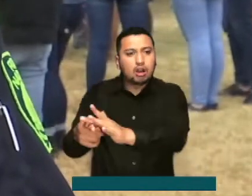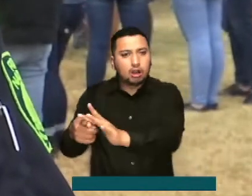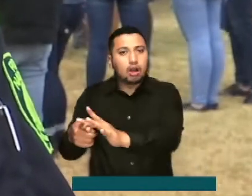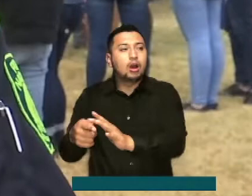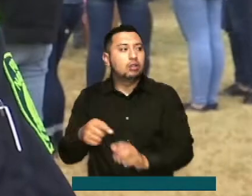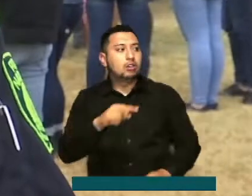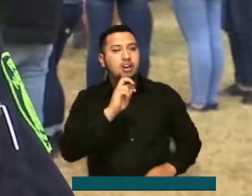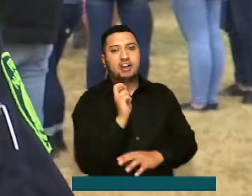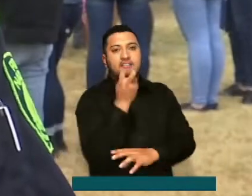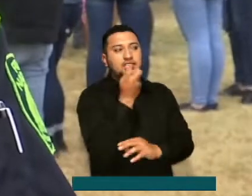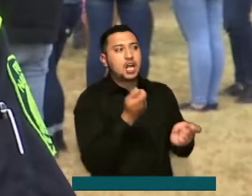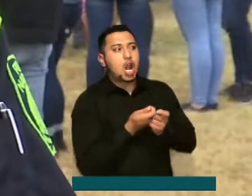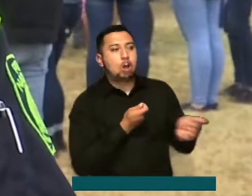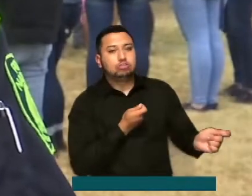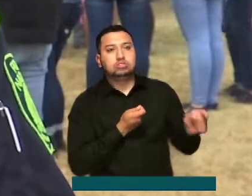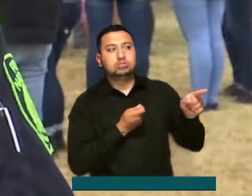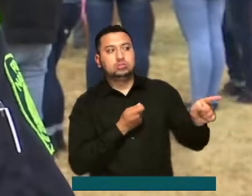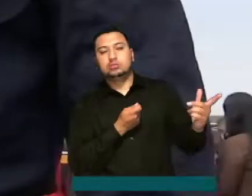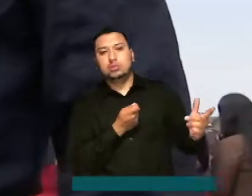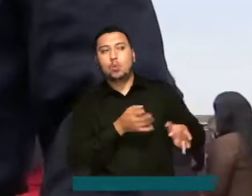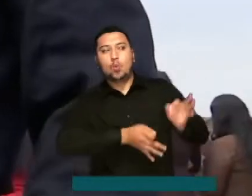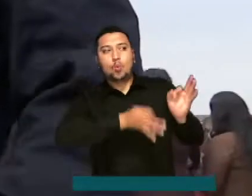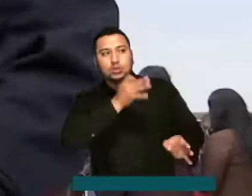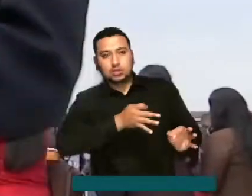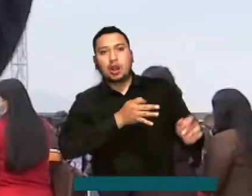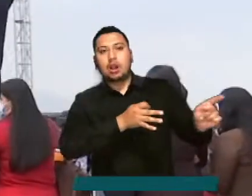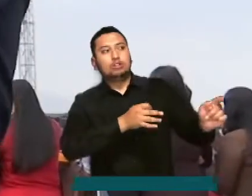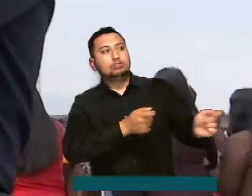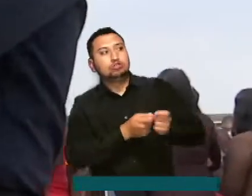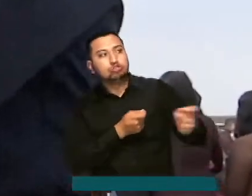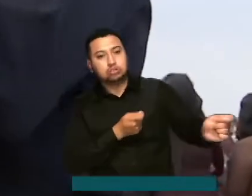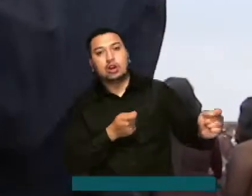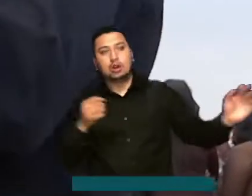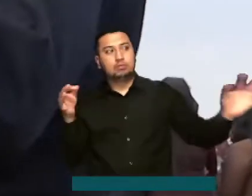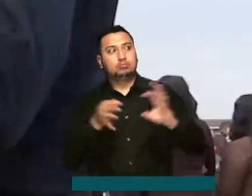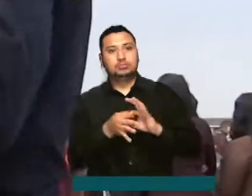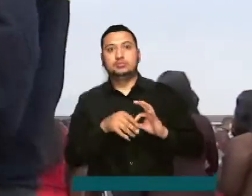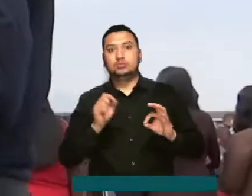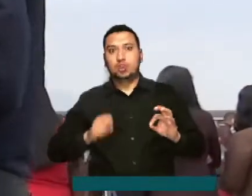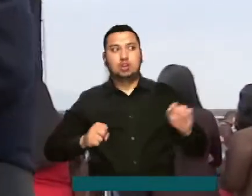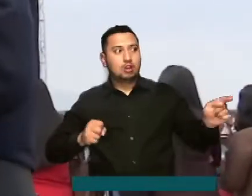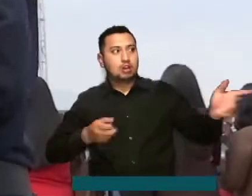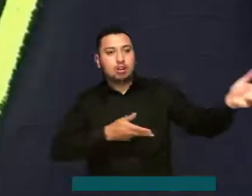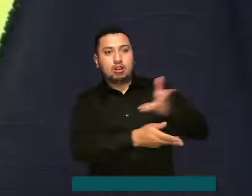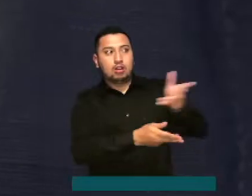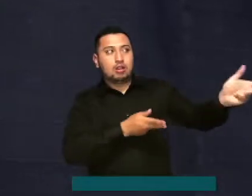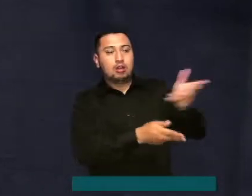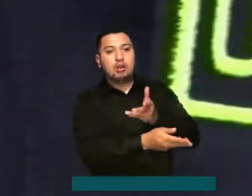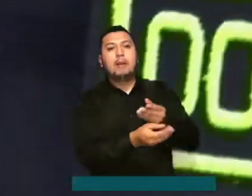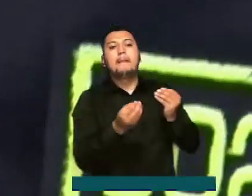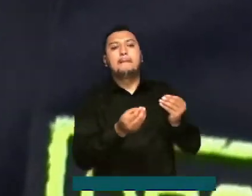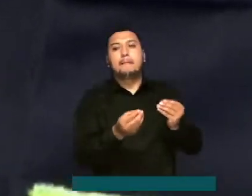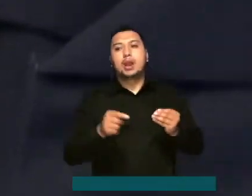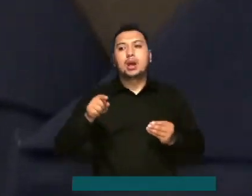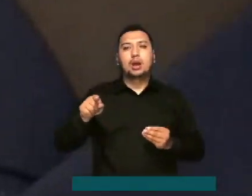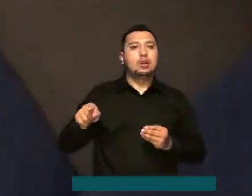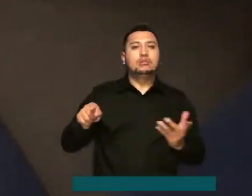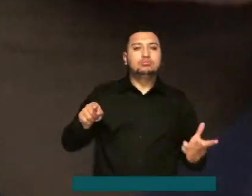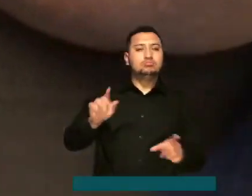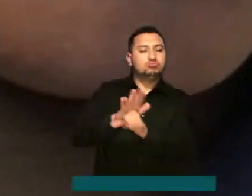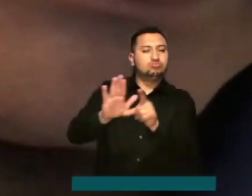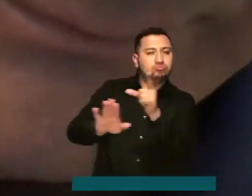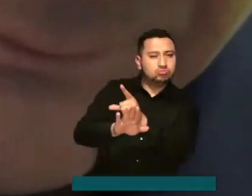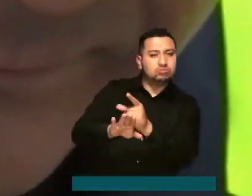porque nuestra fiscalía, nuestras autoridades judiciales nos piden esas evidencias y es así que aportando estas evidencias vamos a lograr